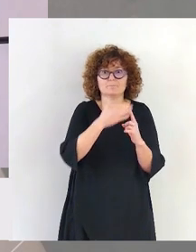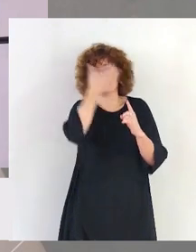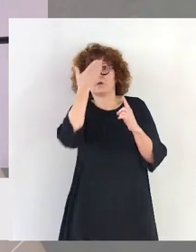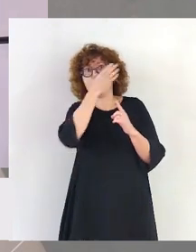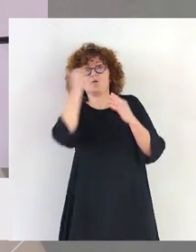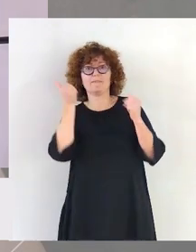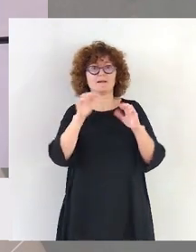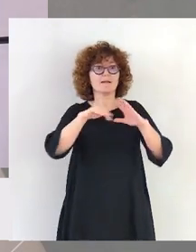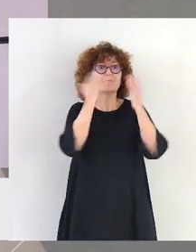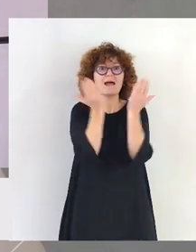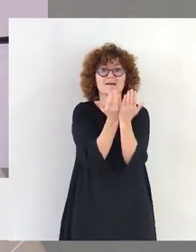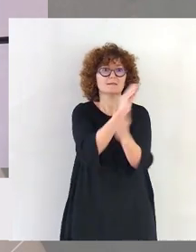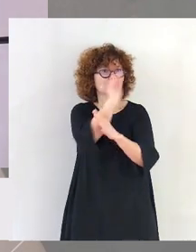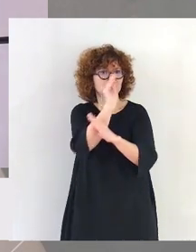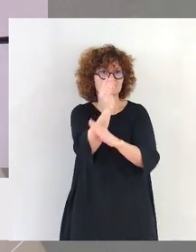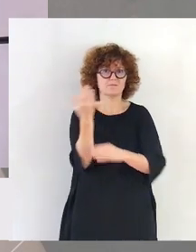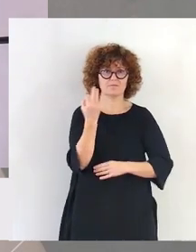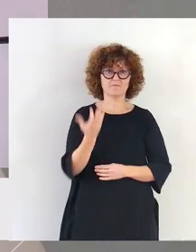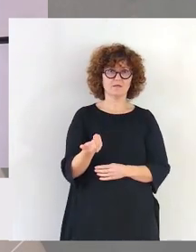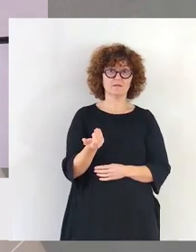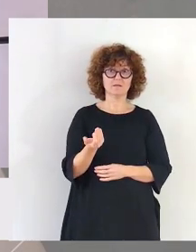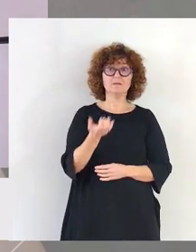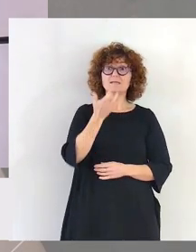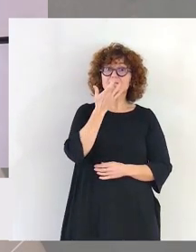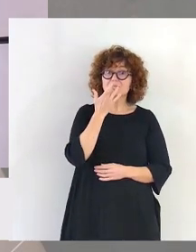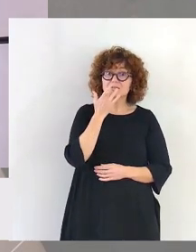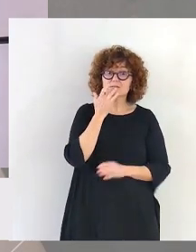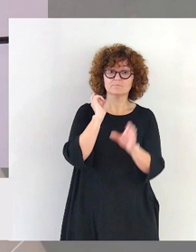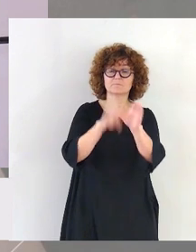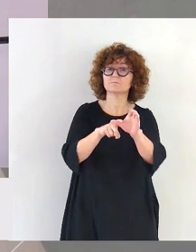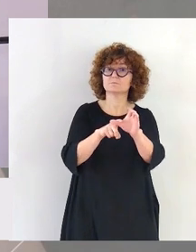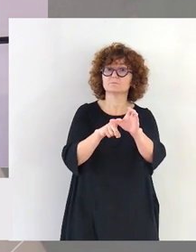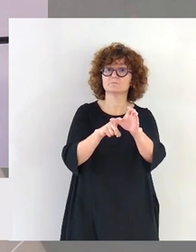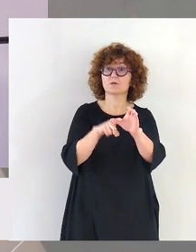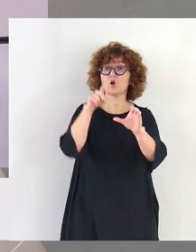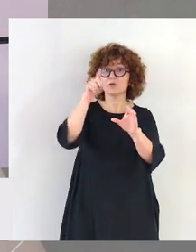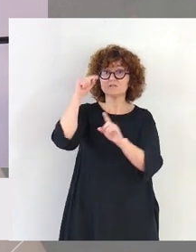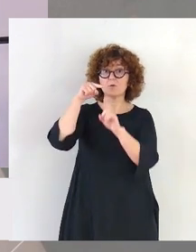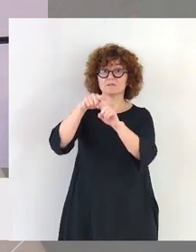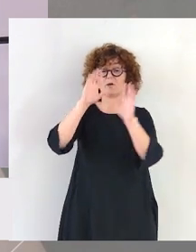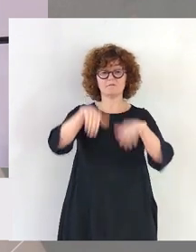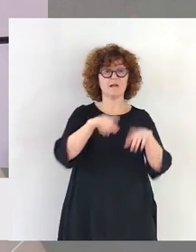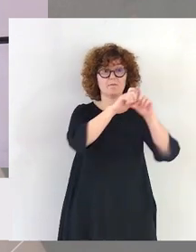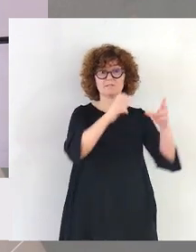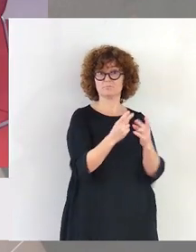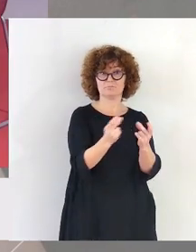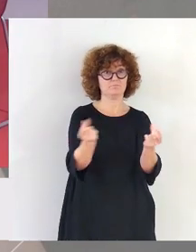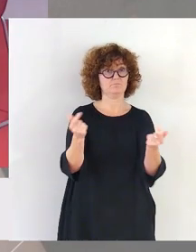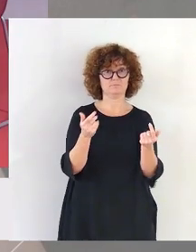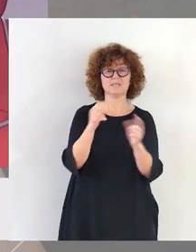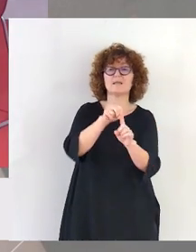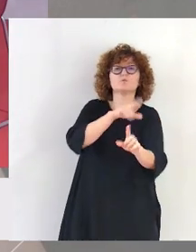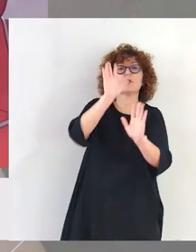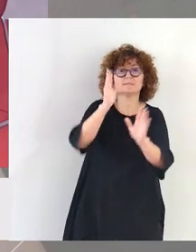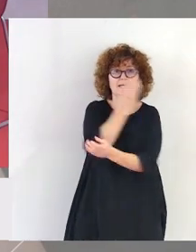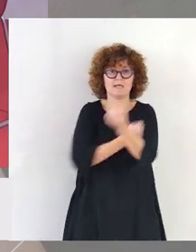a todos los sitios eh Y creo que quien no se meta por esa Senda simplemente des apezar desde el punto de vista económico es